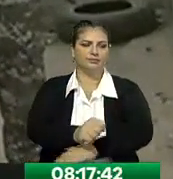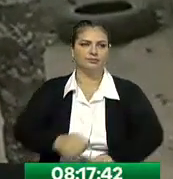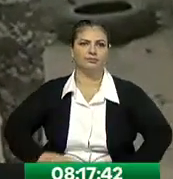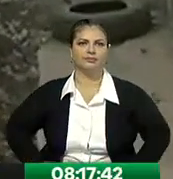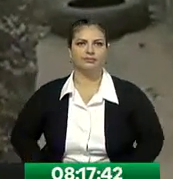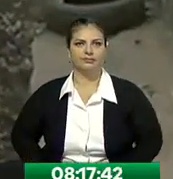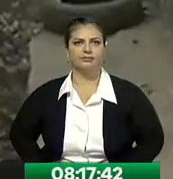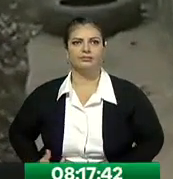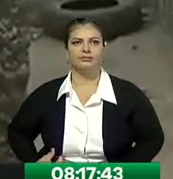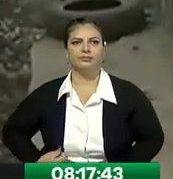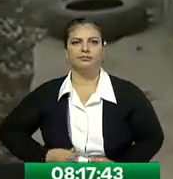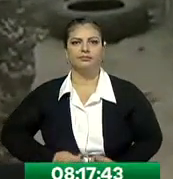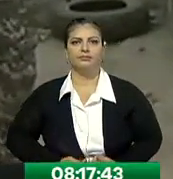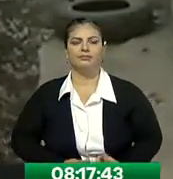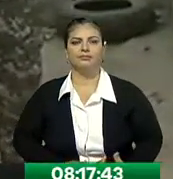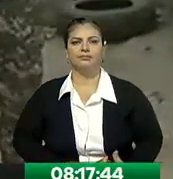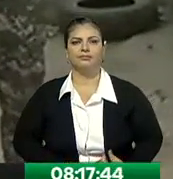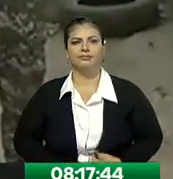Hugo.